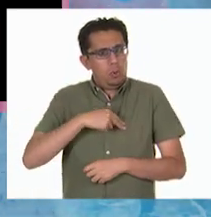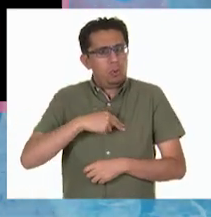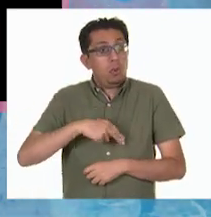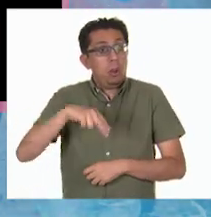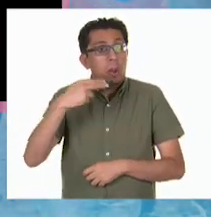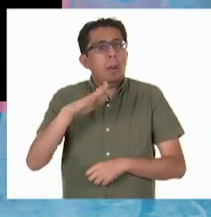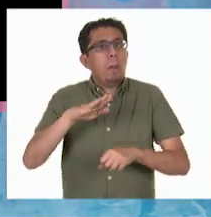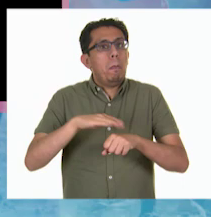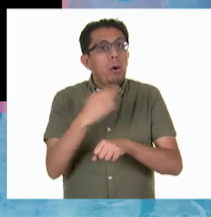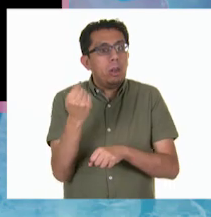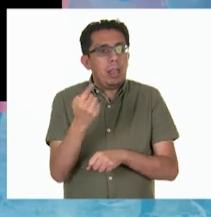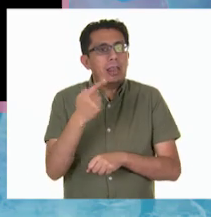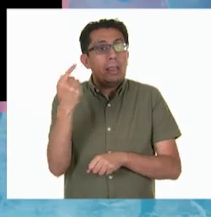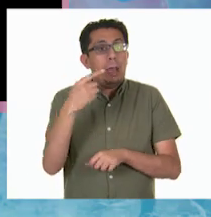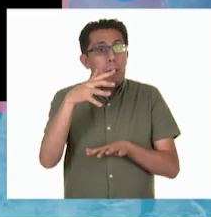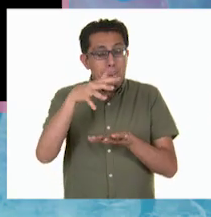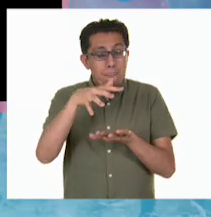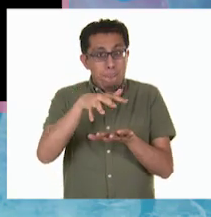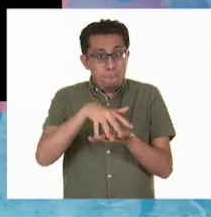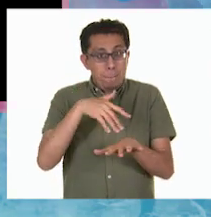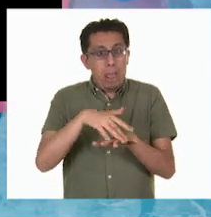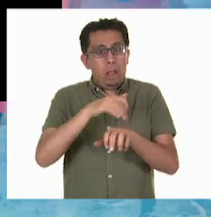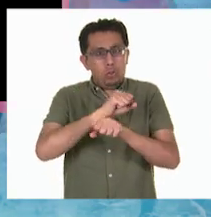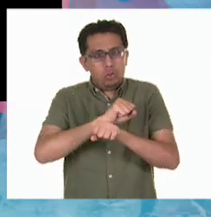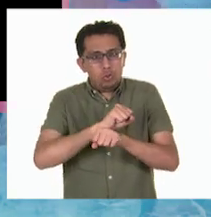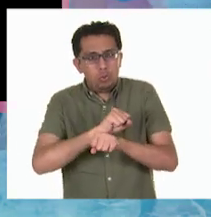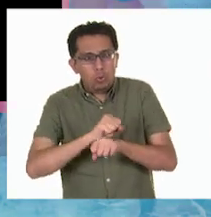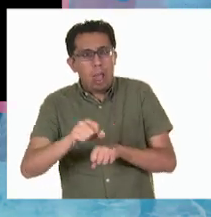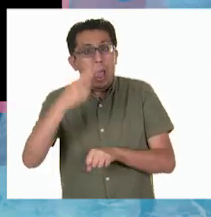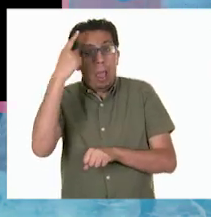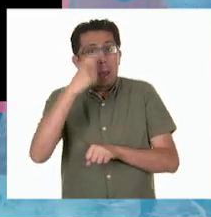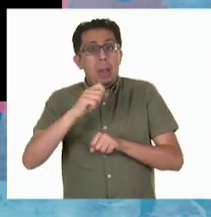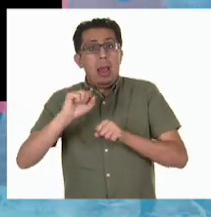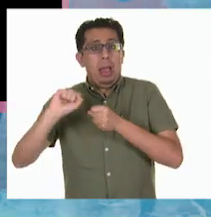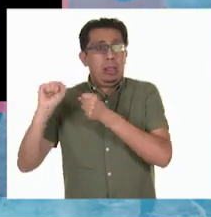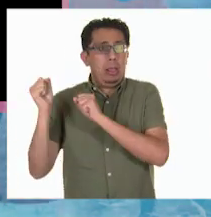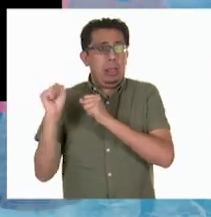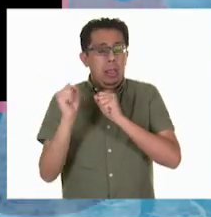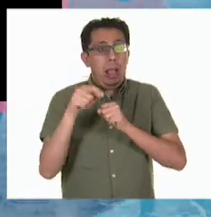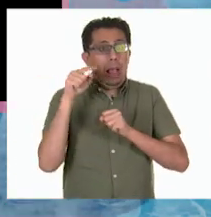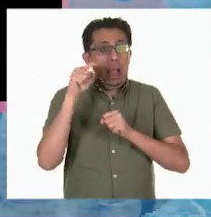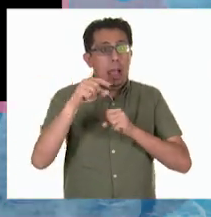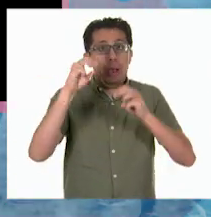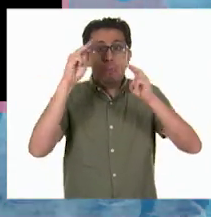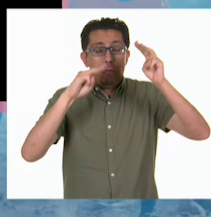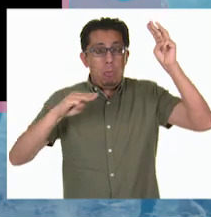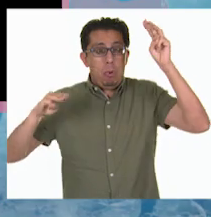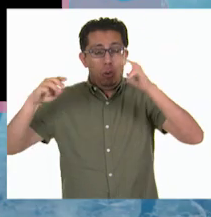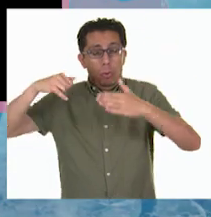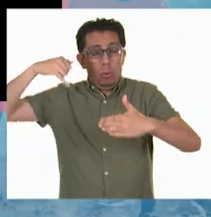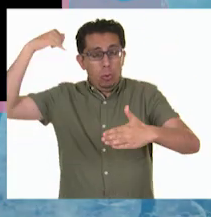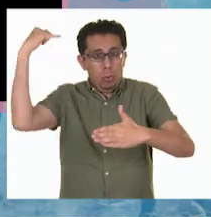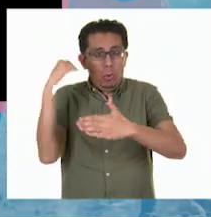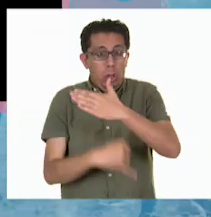pies ligeros para poder correr en las barrancas más hondas del mundo, del anochecer al amanecer.